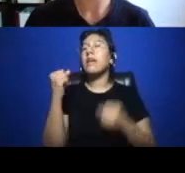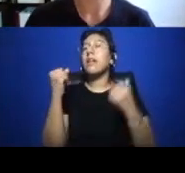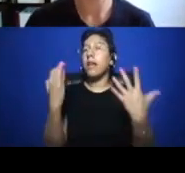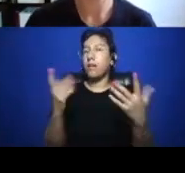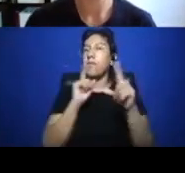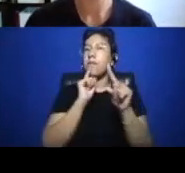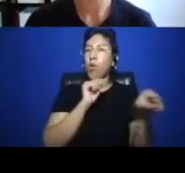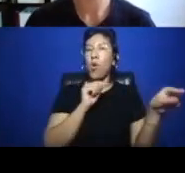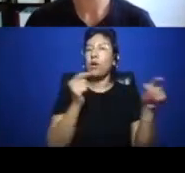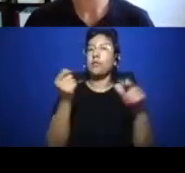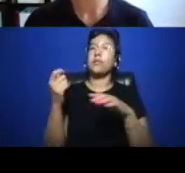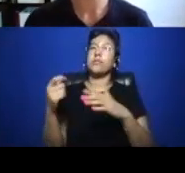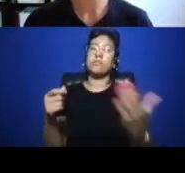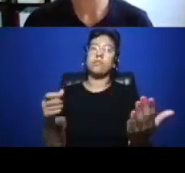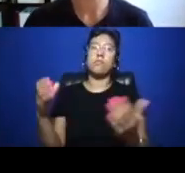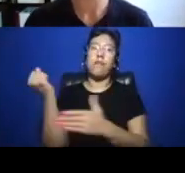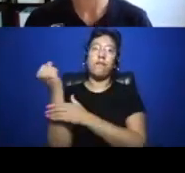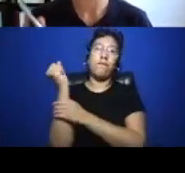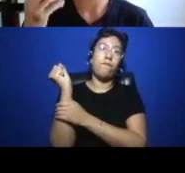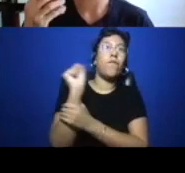los biométricos